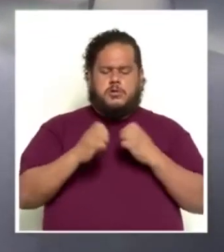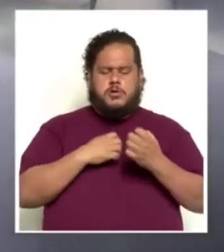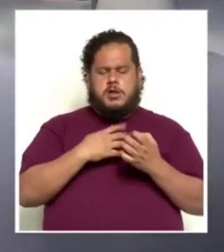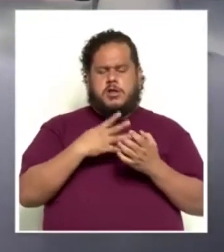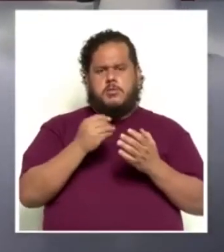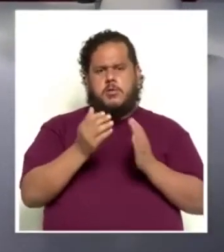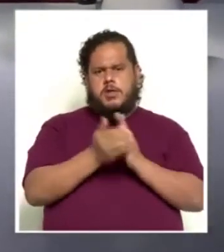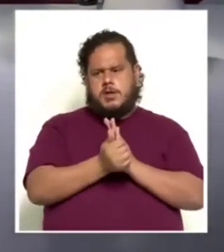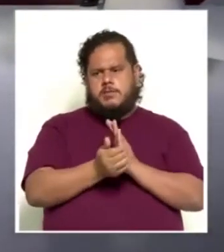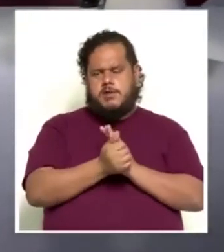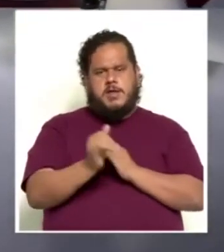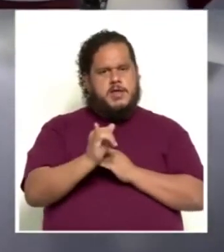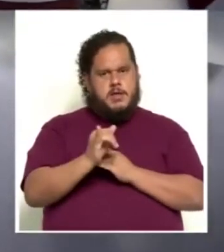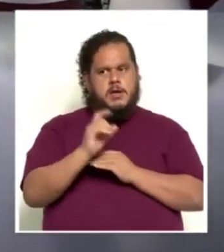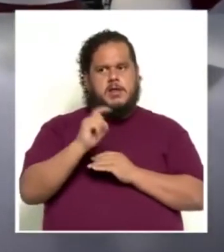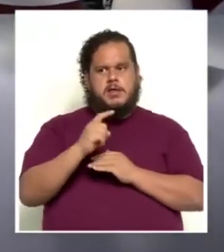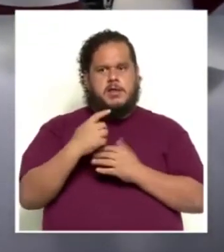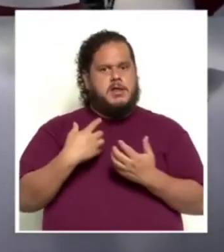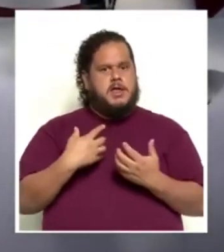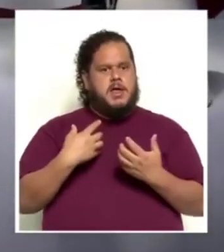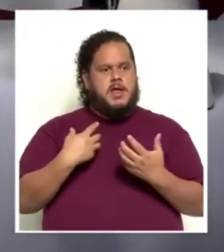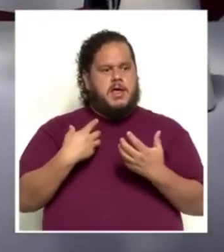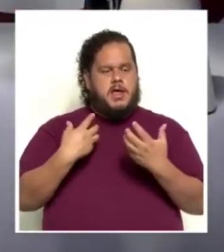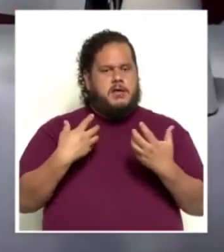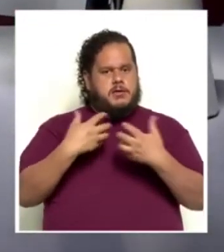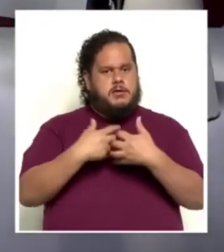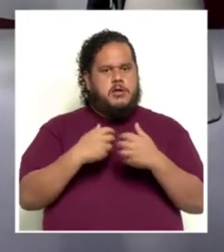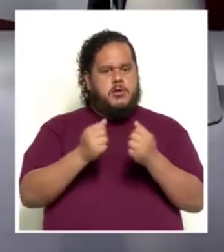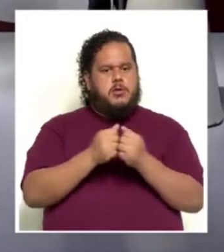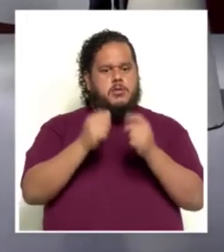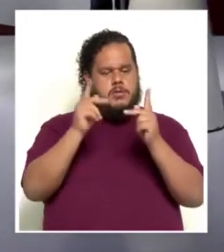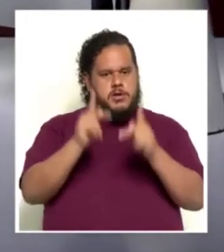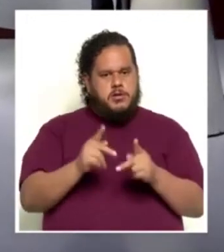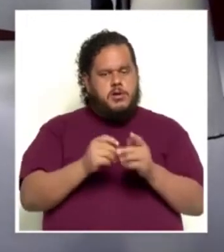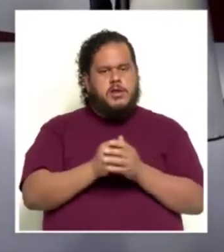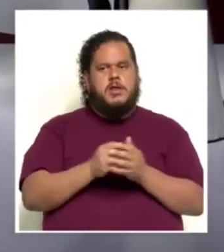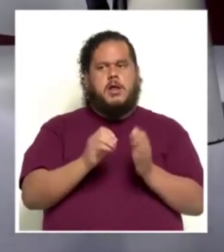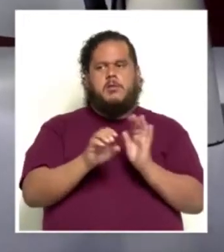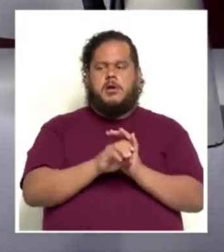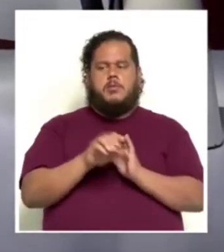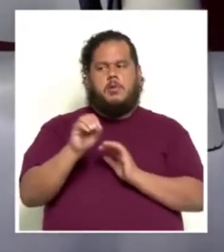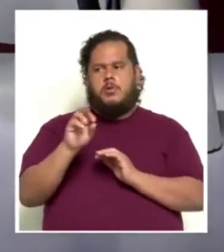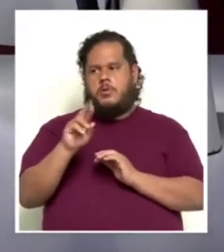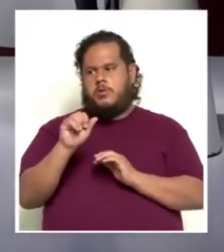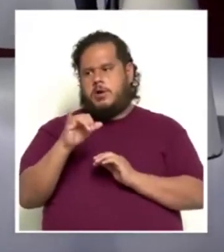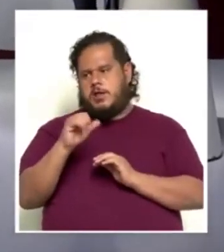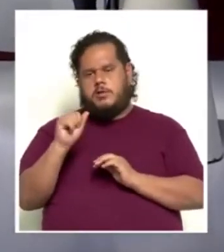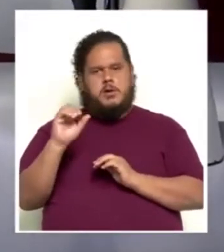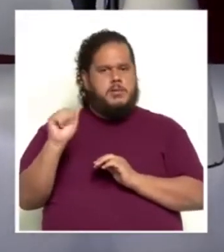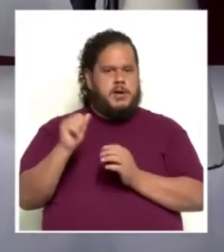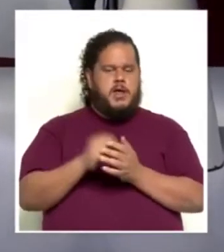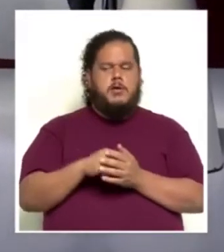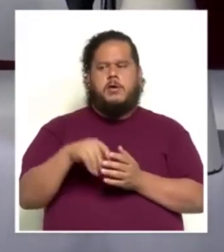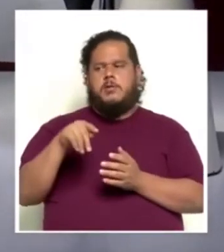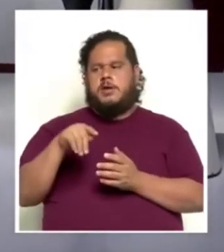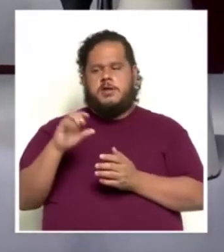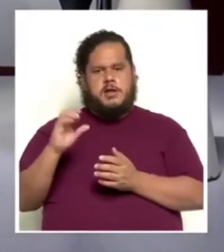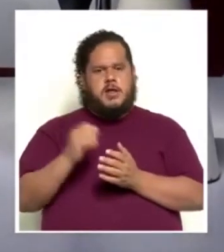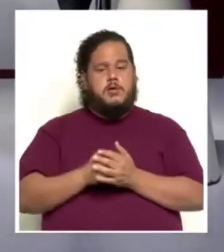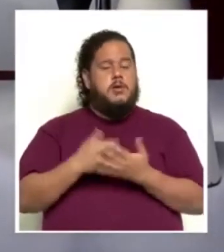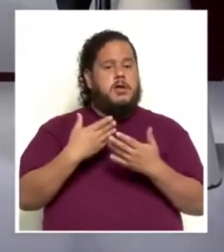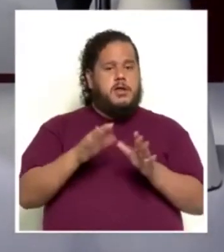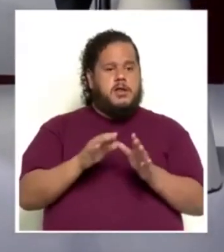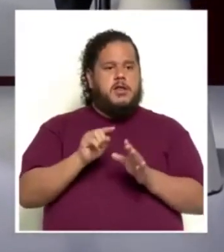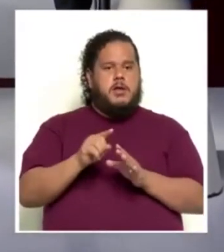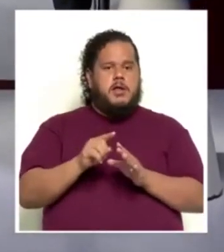capacidad que también tendrán que ponderarse con personas de altísima experiencia como un Horacio Alvarado, una Vanessa Castro, que ya han estado en